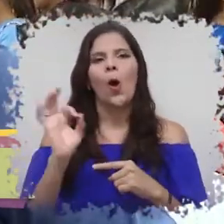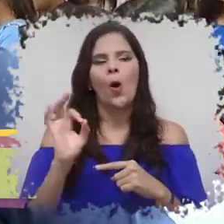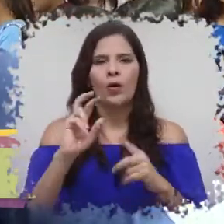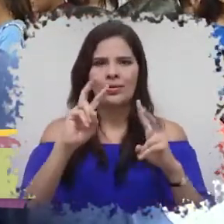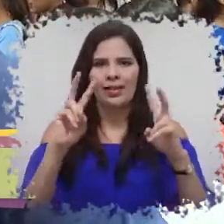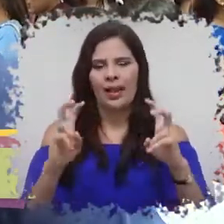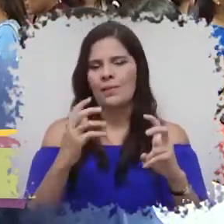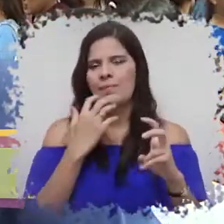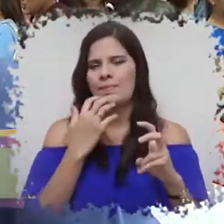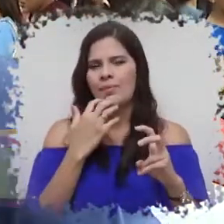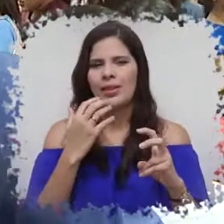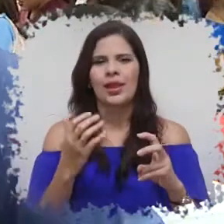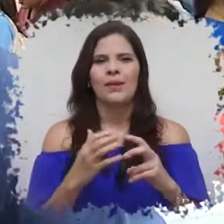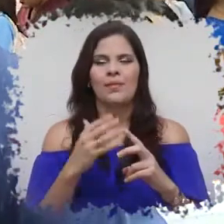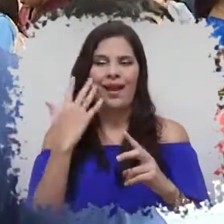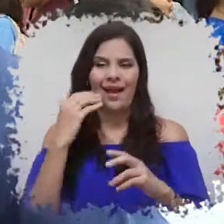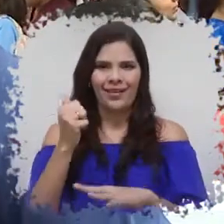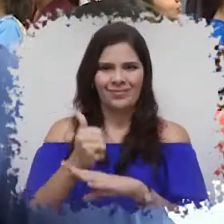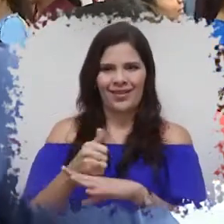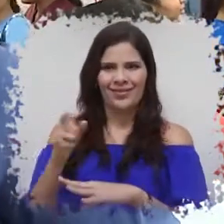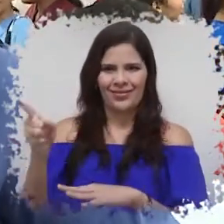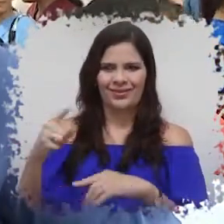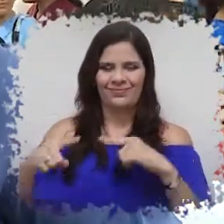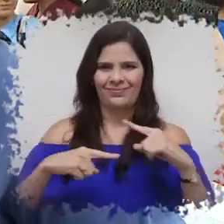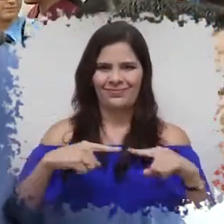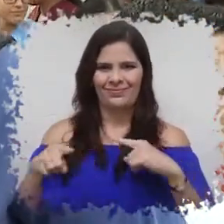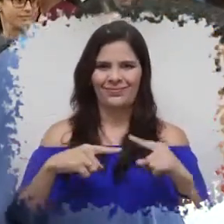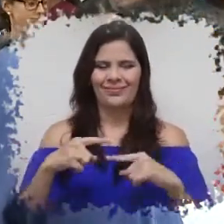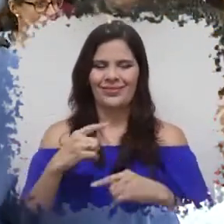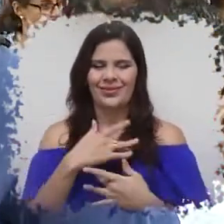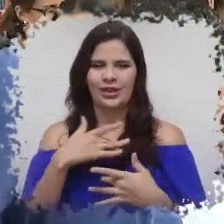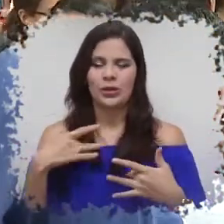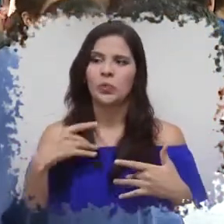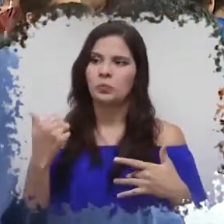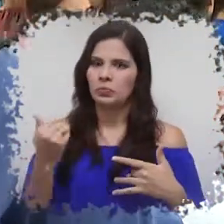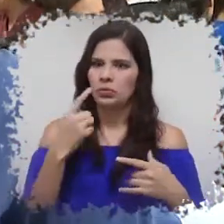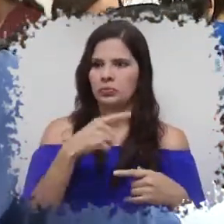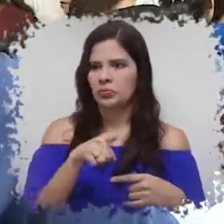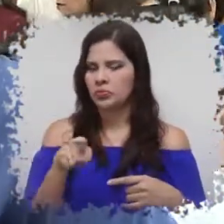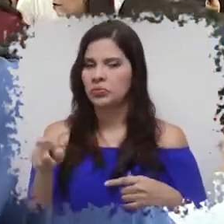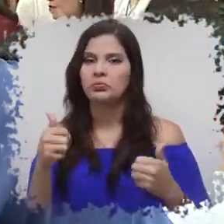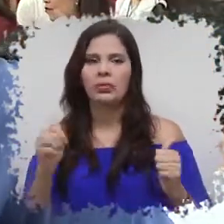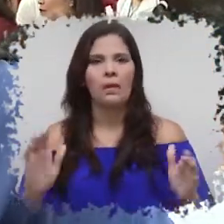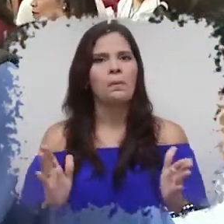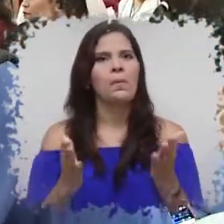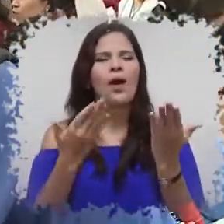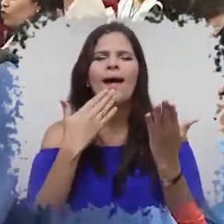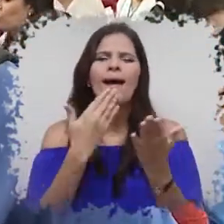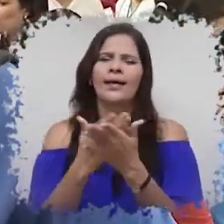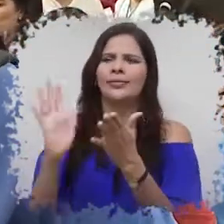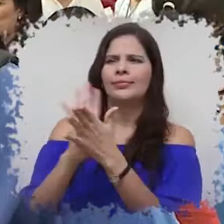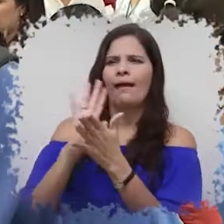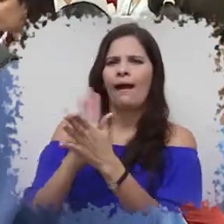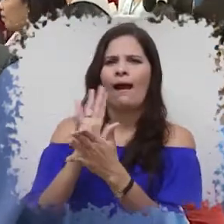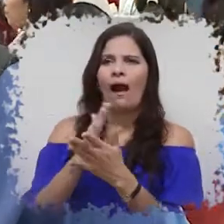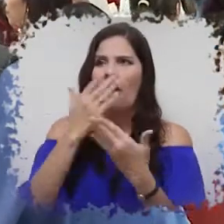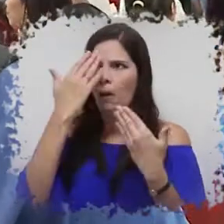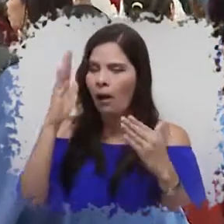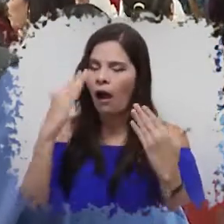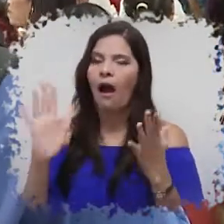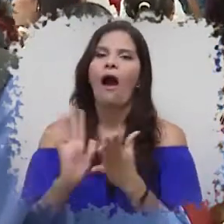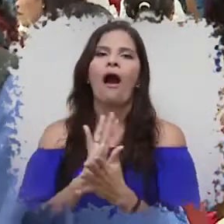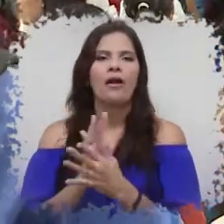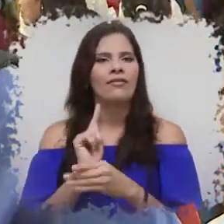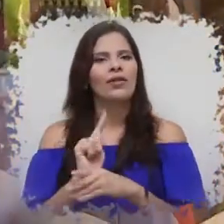parte de la gestión de la decana como tal. Entonces me parece muy bueno este tipo de espacio porque de esa manera nos permite informarnos con respecto